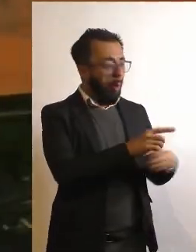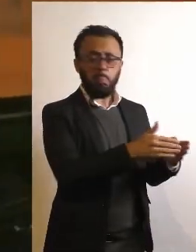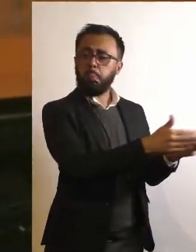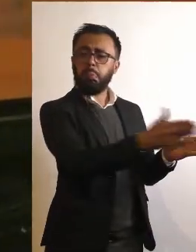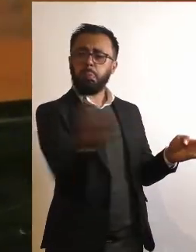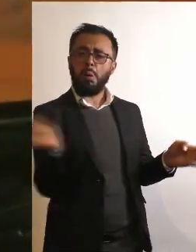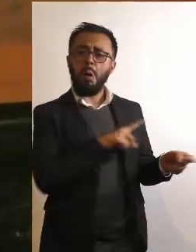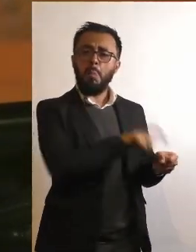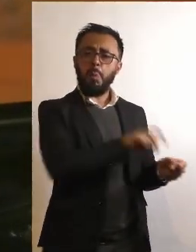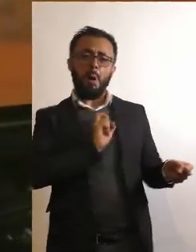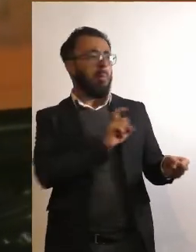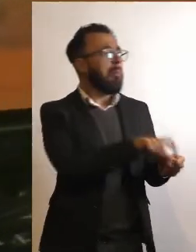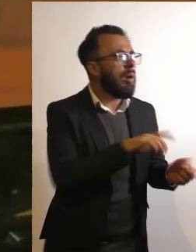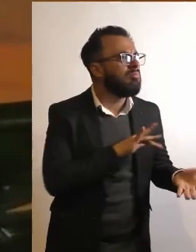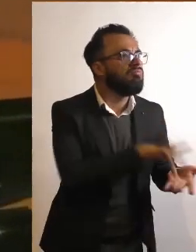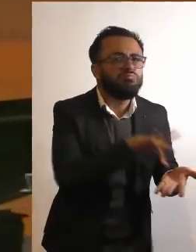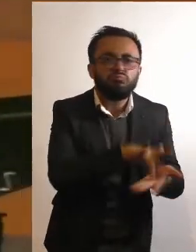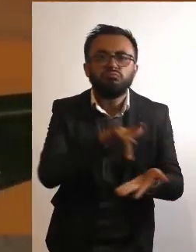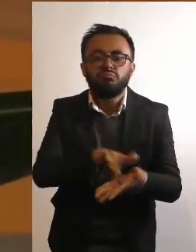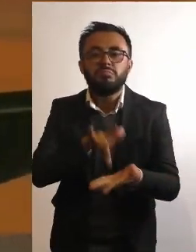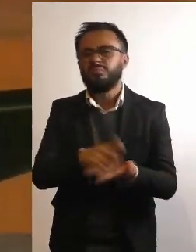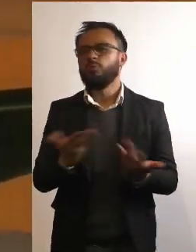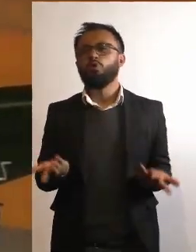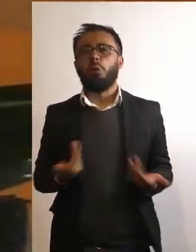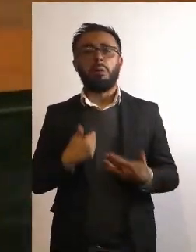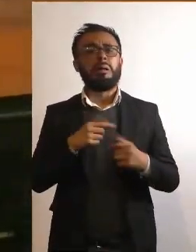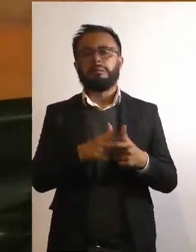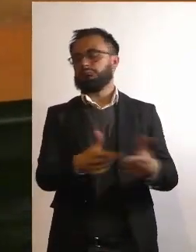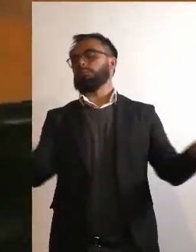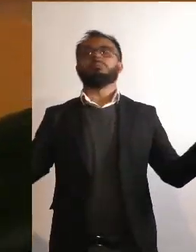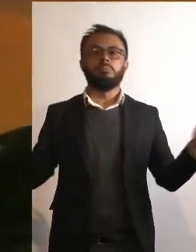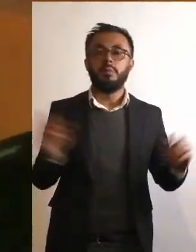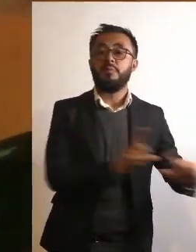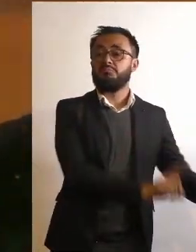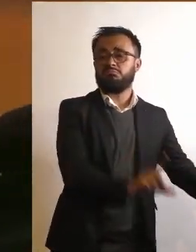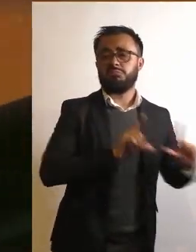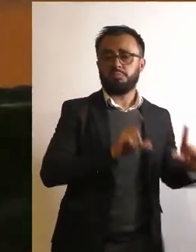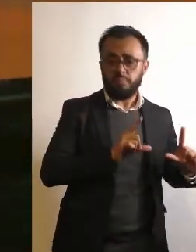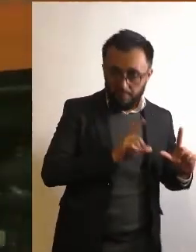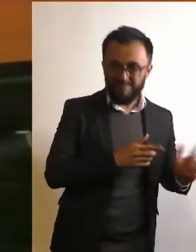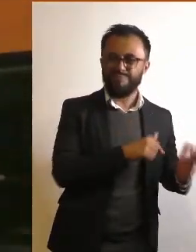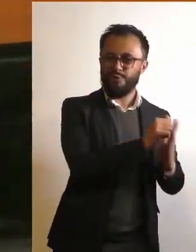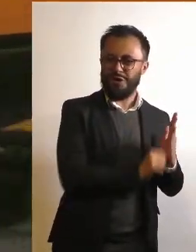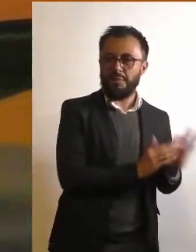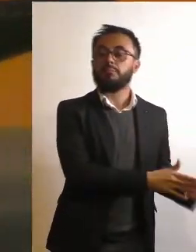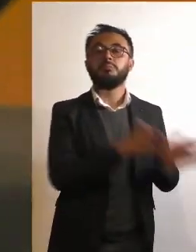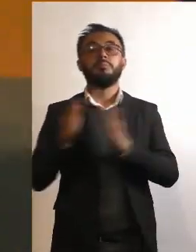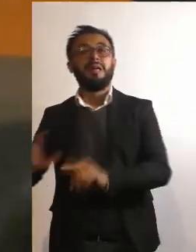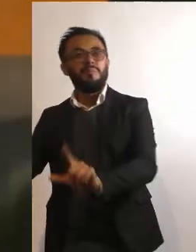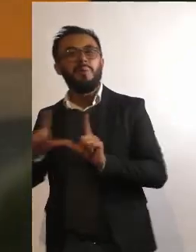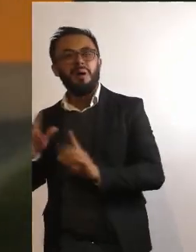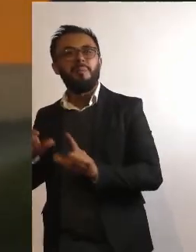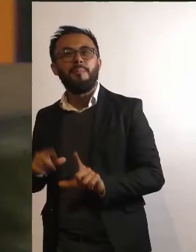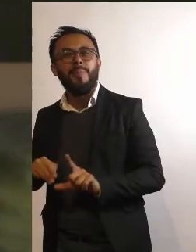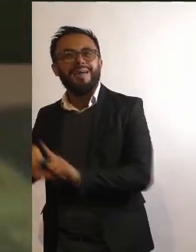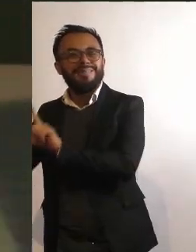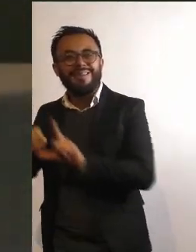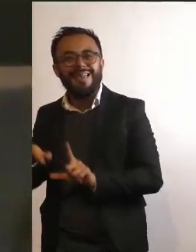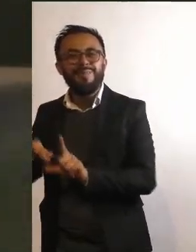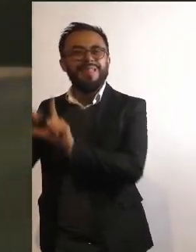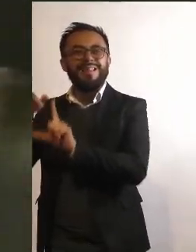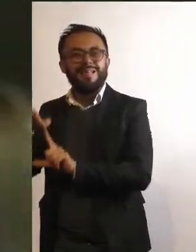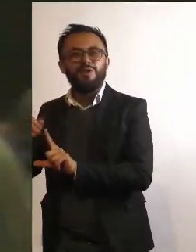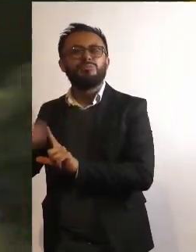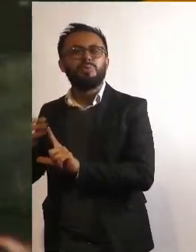de pregrado y los programas de posgrado. Entonces, en este sentido, como ya lo explicó nuestra rectora, se está trabajando